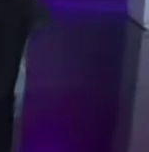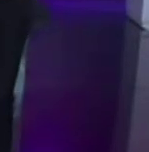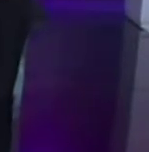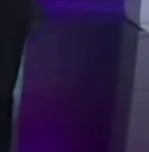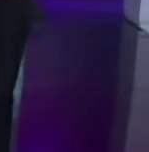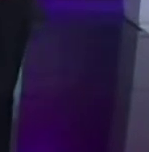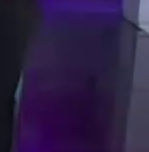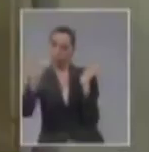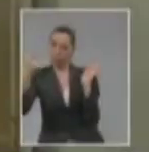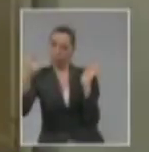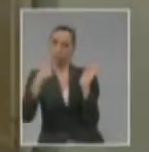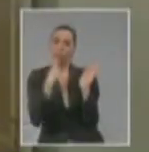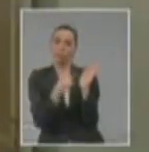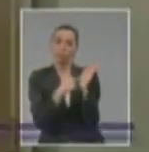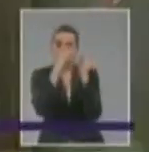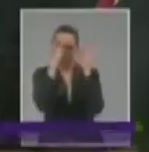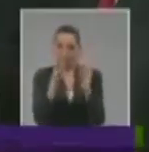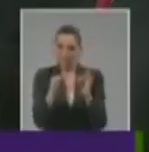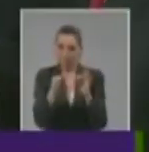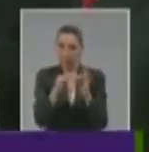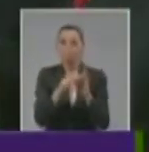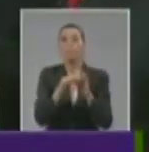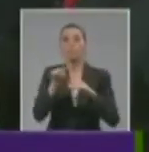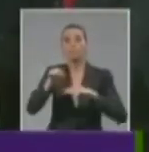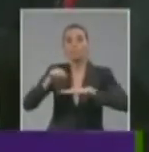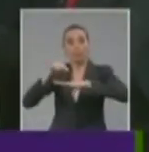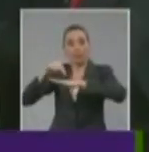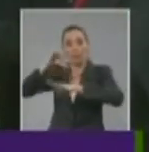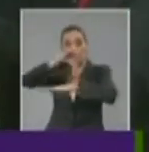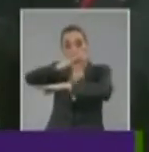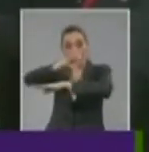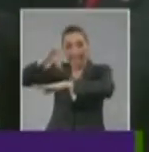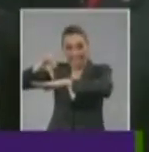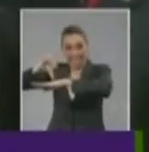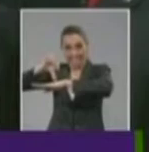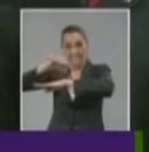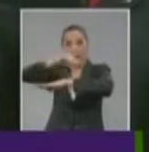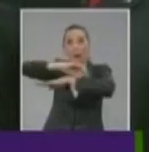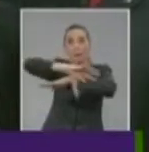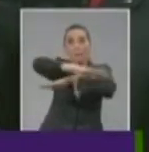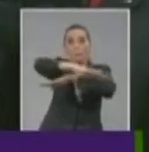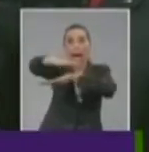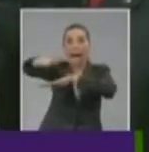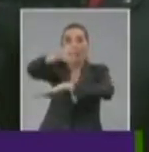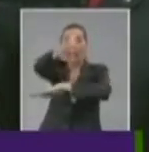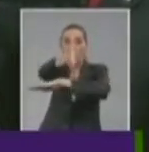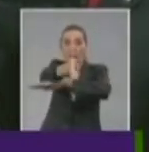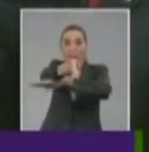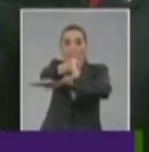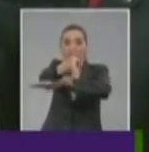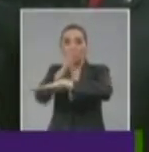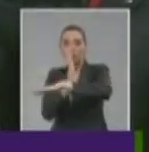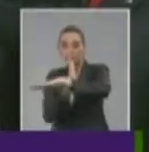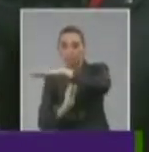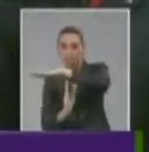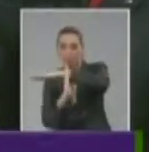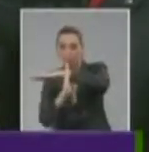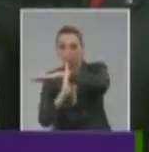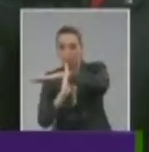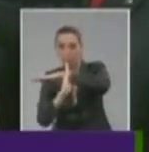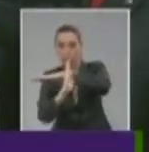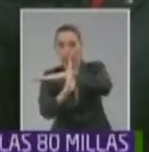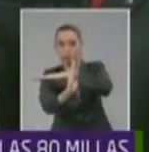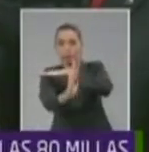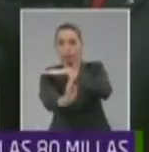de equidad. Que el límite marítimo entre ambos países es un paralelo que parte desde